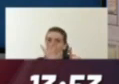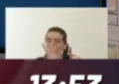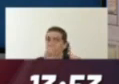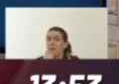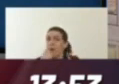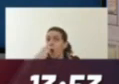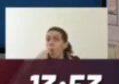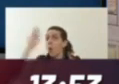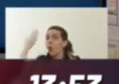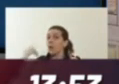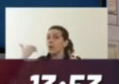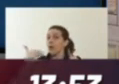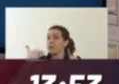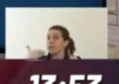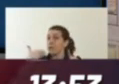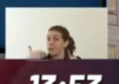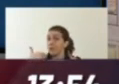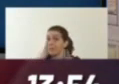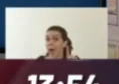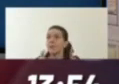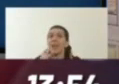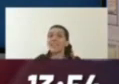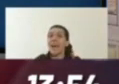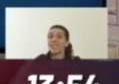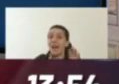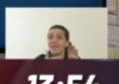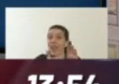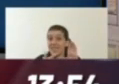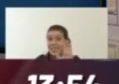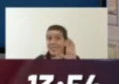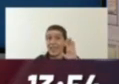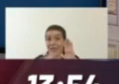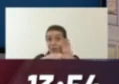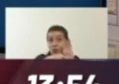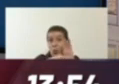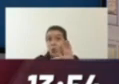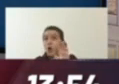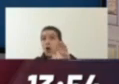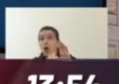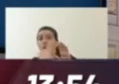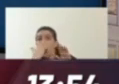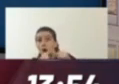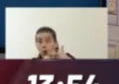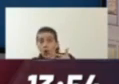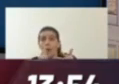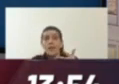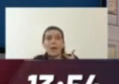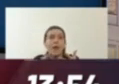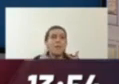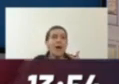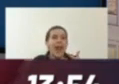Y fíjense cómo el sur de Santa Fe, como este de Córdoba, como la zona de